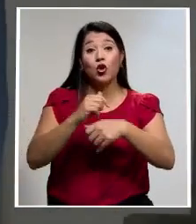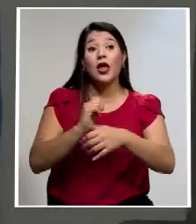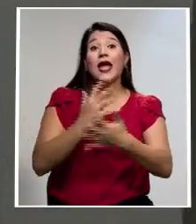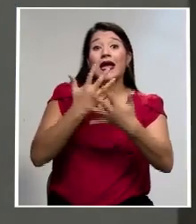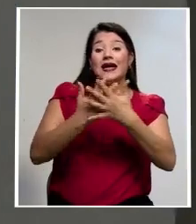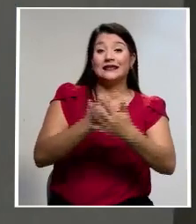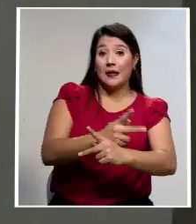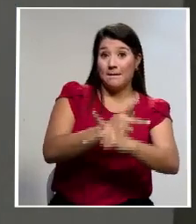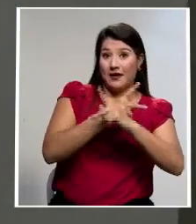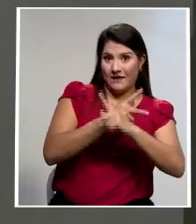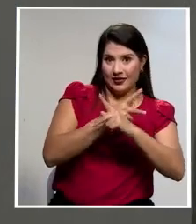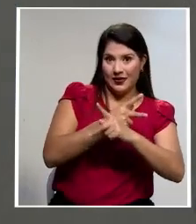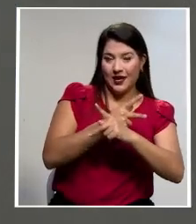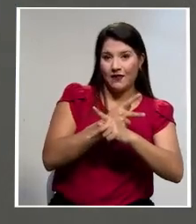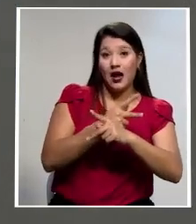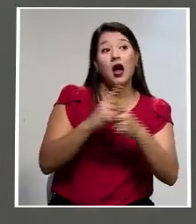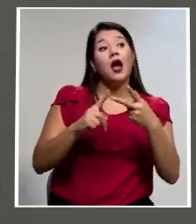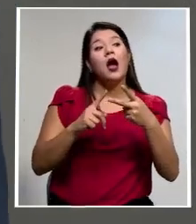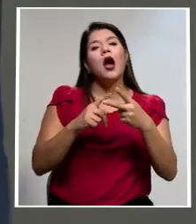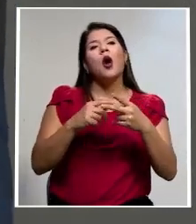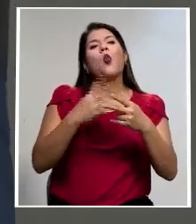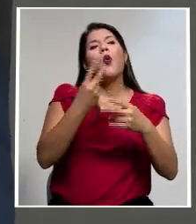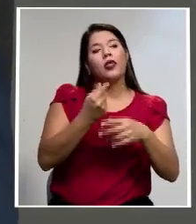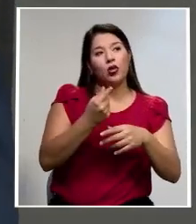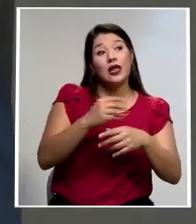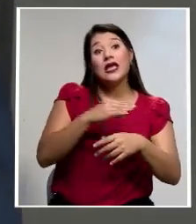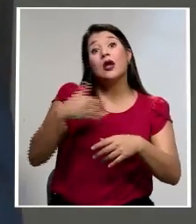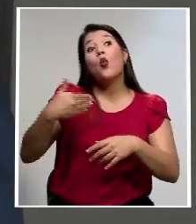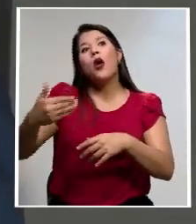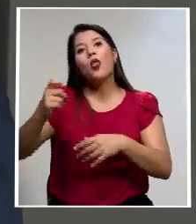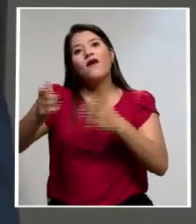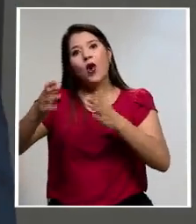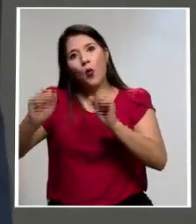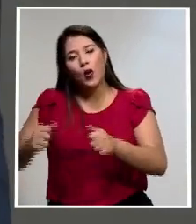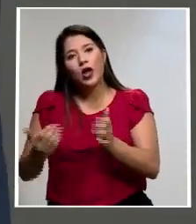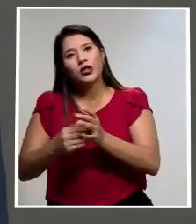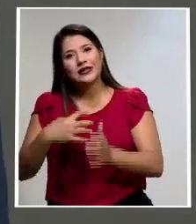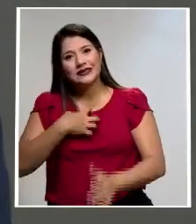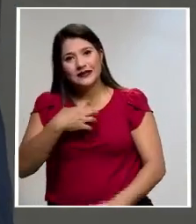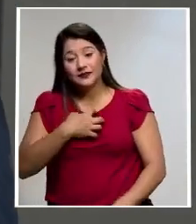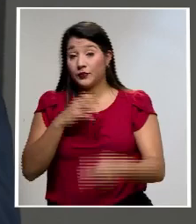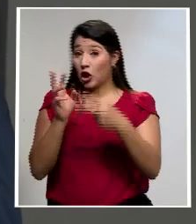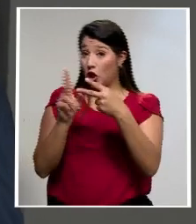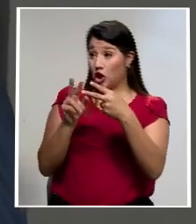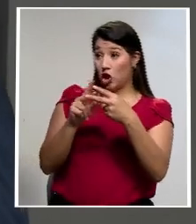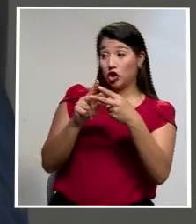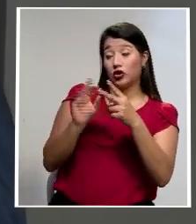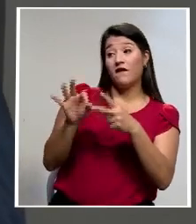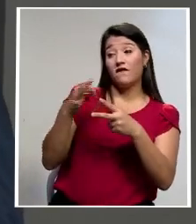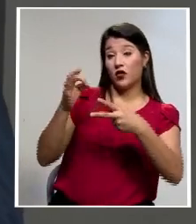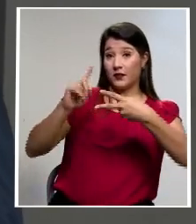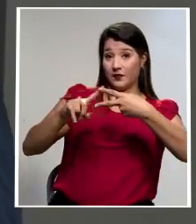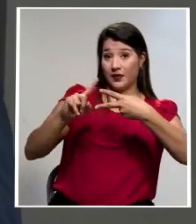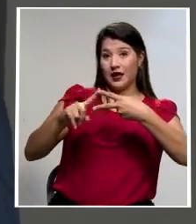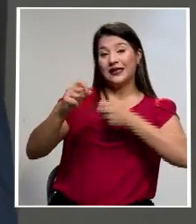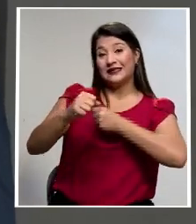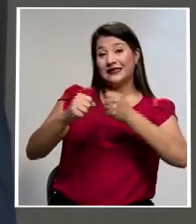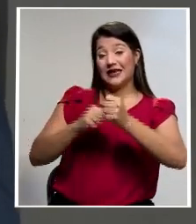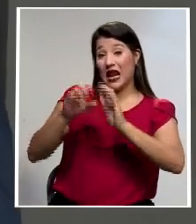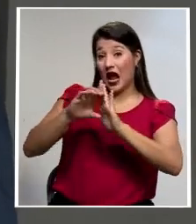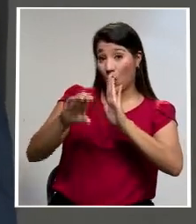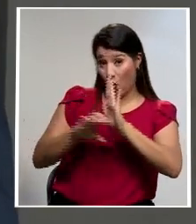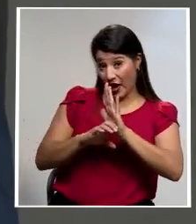cuándo podrían los abogados acudir nuevamente al juzgado? Bueno, quedan abiertas 2 vías. La de la Sala Constitucional vía recurso de habeas corpus, si